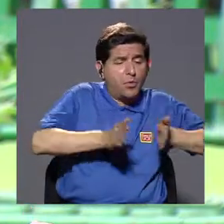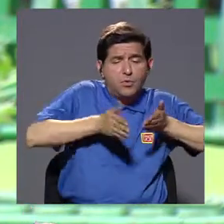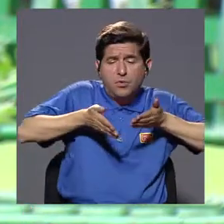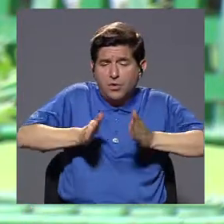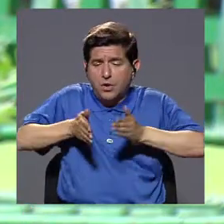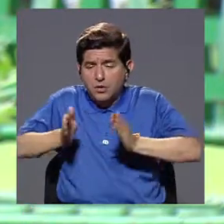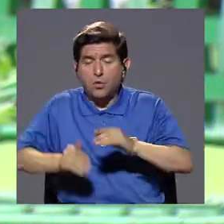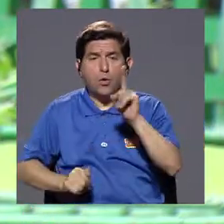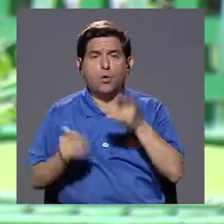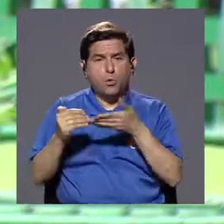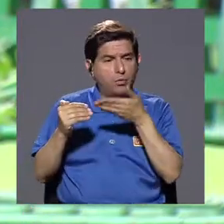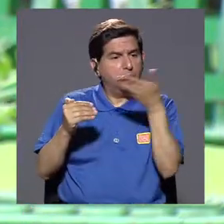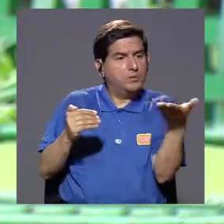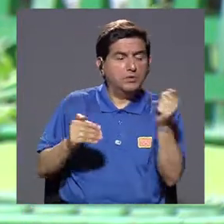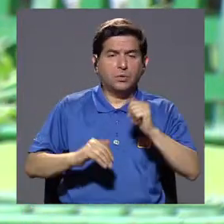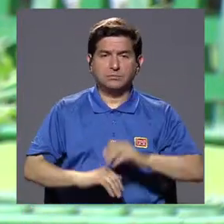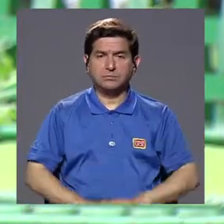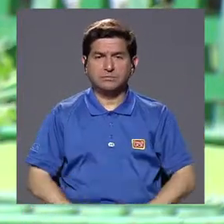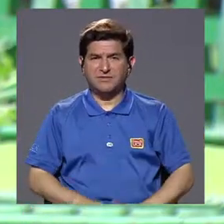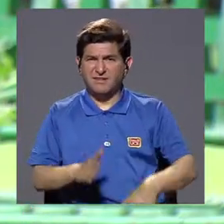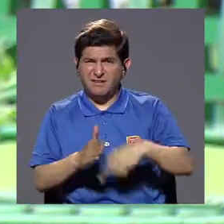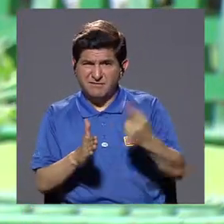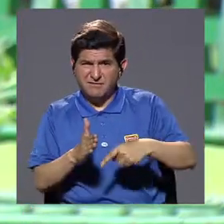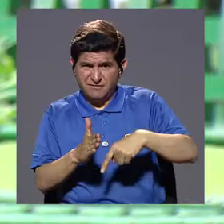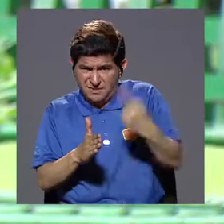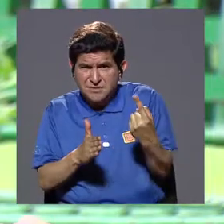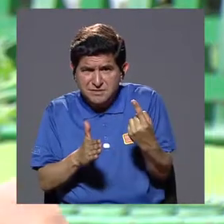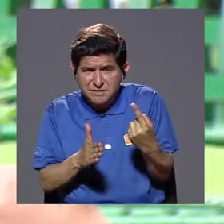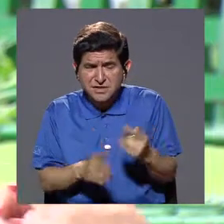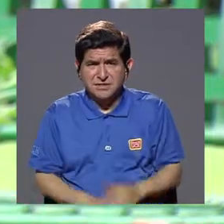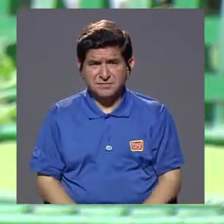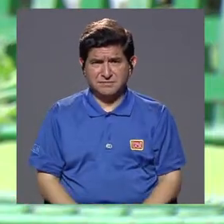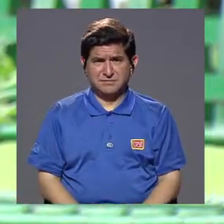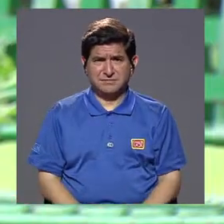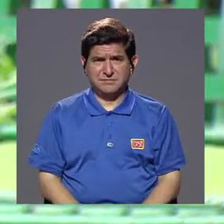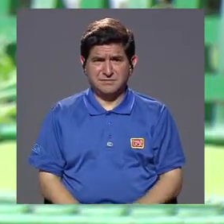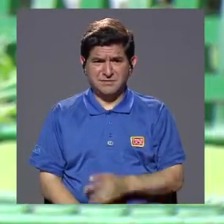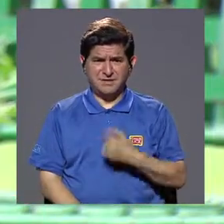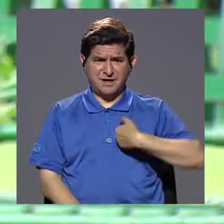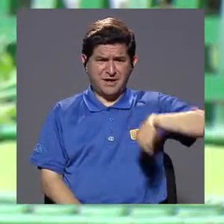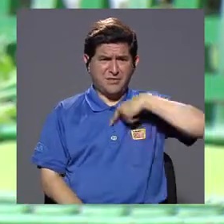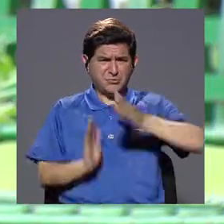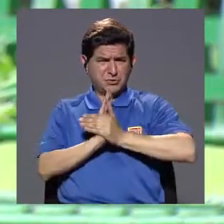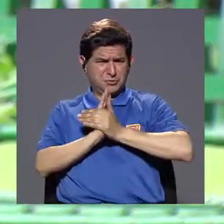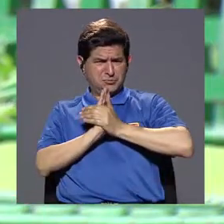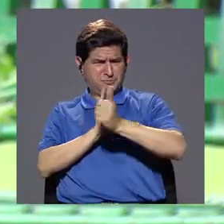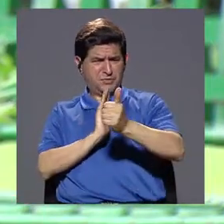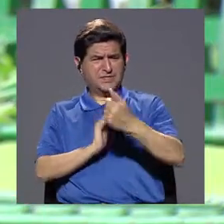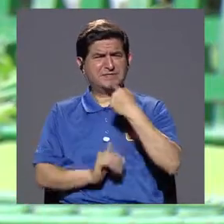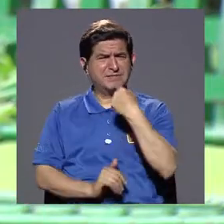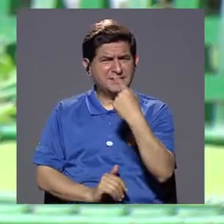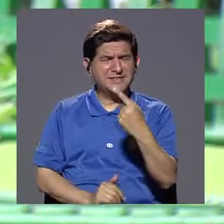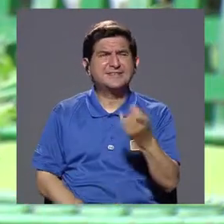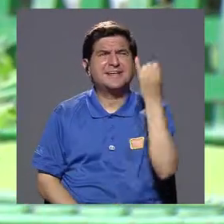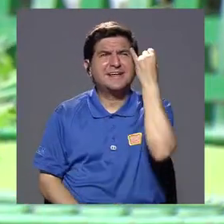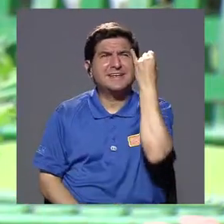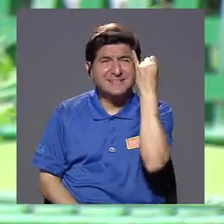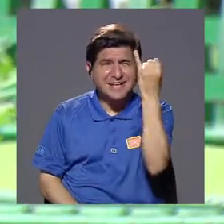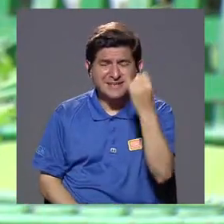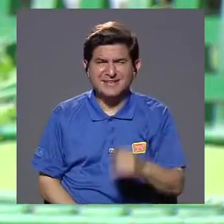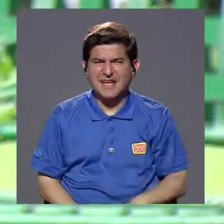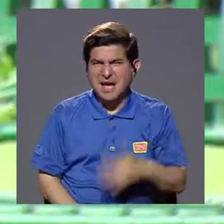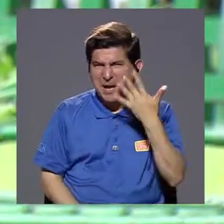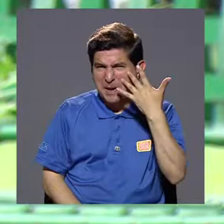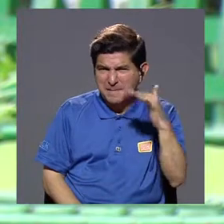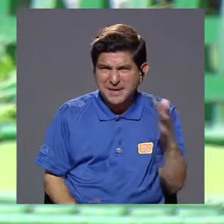los hijos o hacia un objeto verdad a veces y lo que lo que nos potencia cuando cuando decimos el concepto de